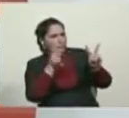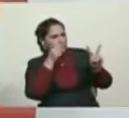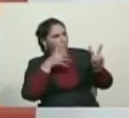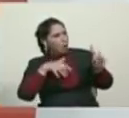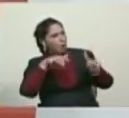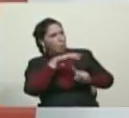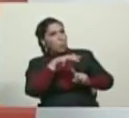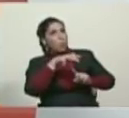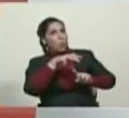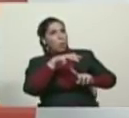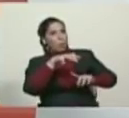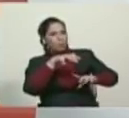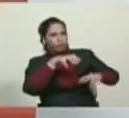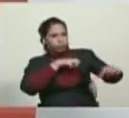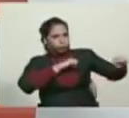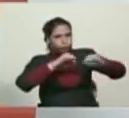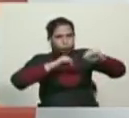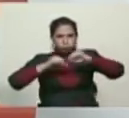les da de todo.